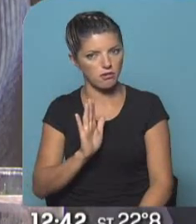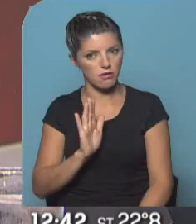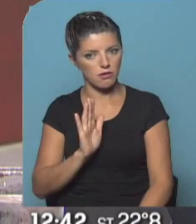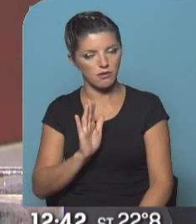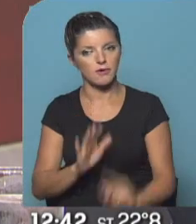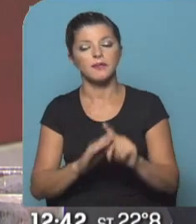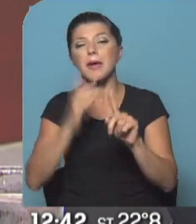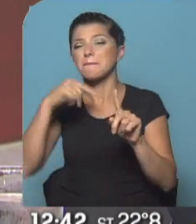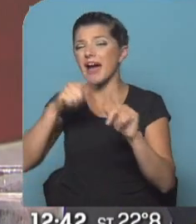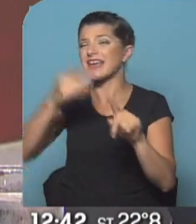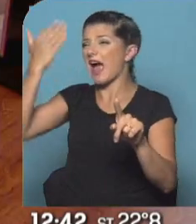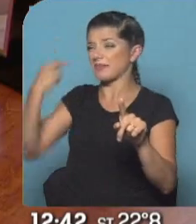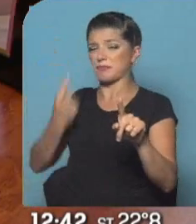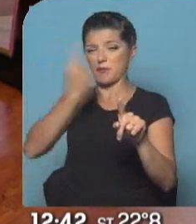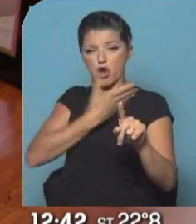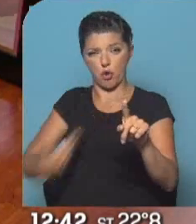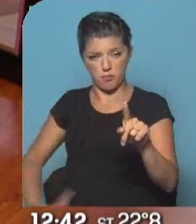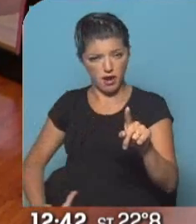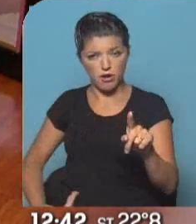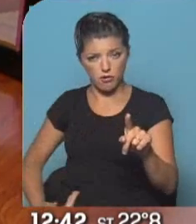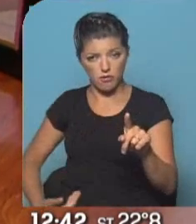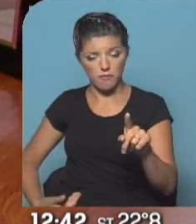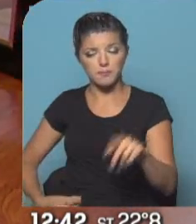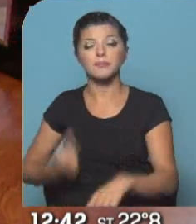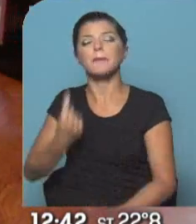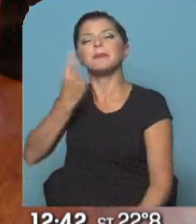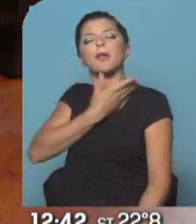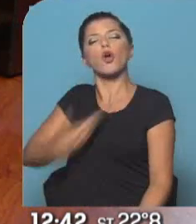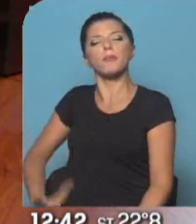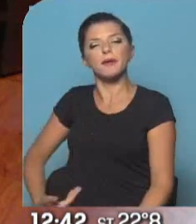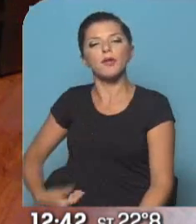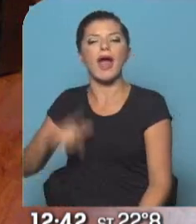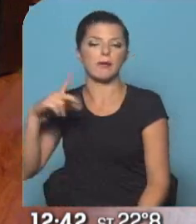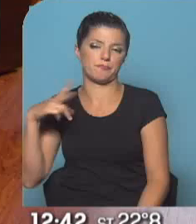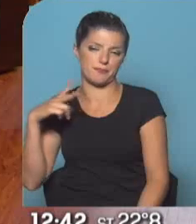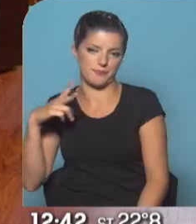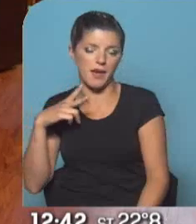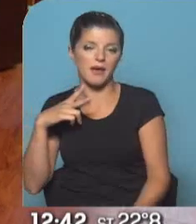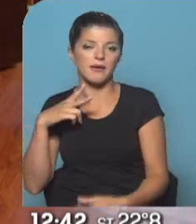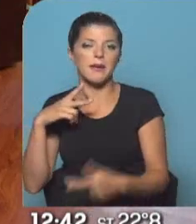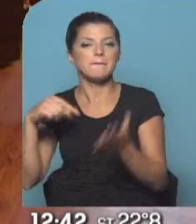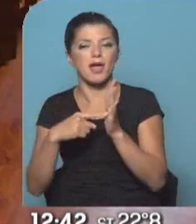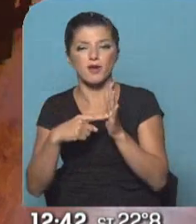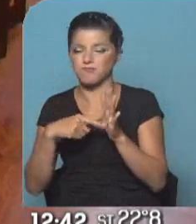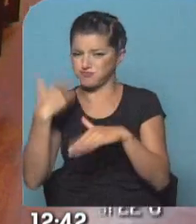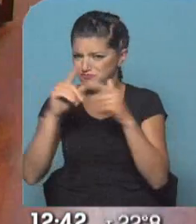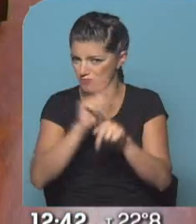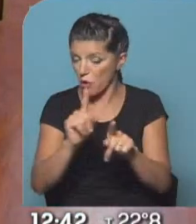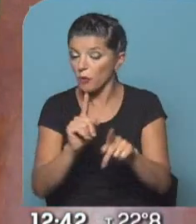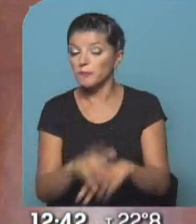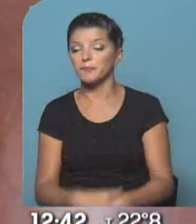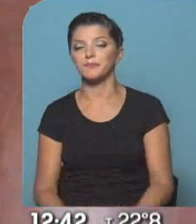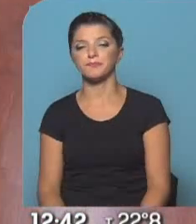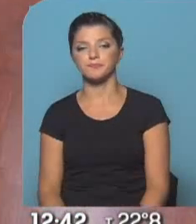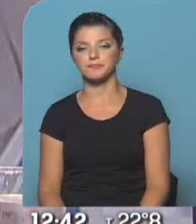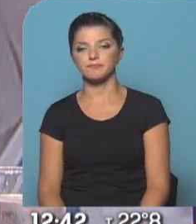que fue su primer gobierno, que no fue un gobierno reaccionario, fue un gobierno liberal, digamos, pro mercado, pero no reaccionario. Entonces lo que yo creo que